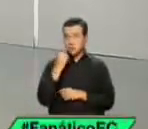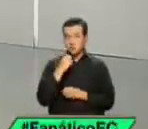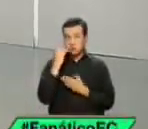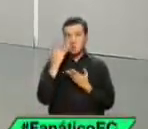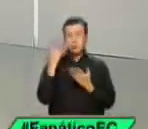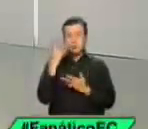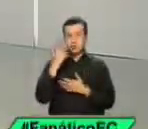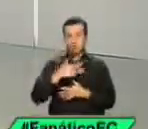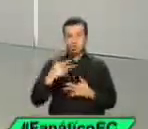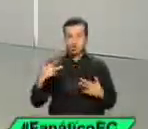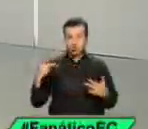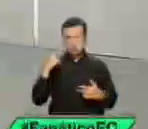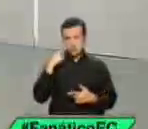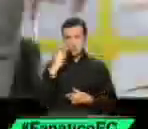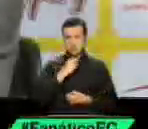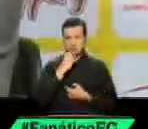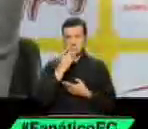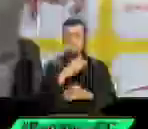desde Chillogallo.